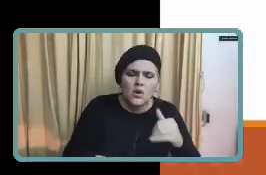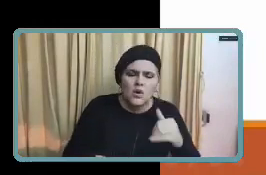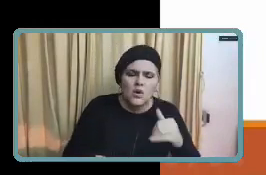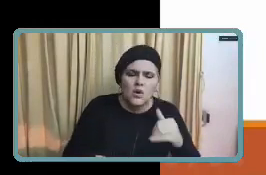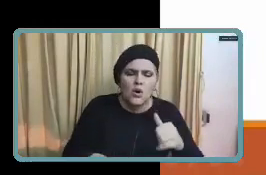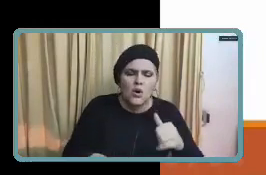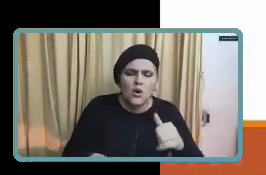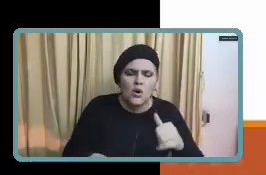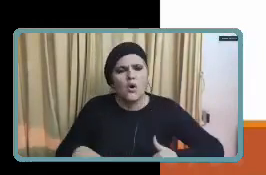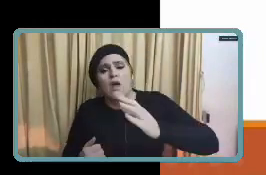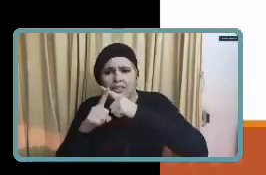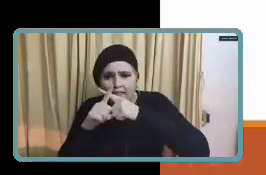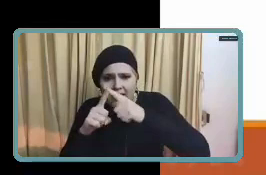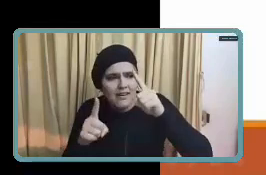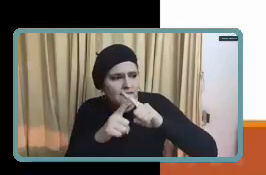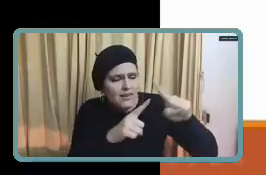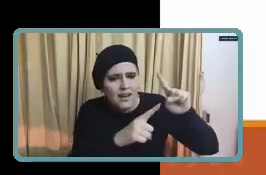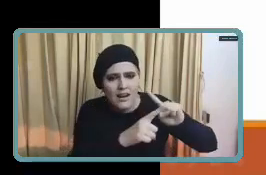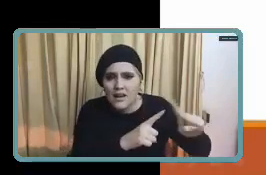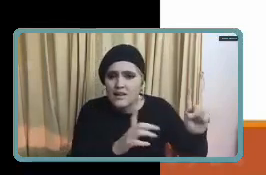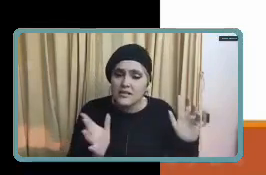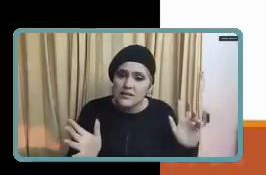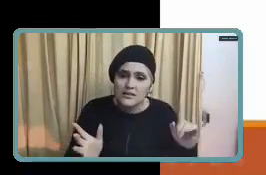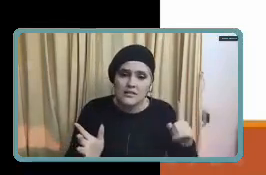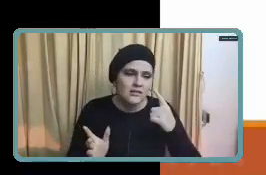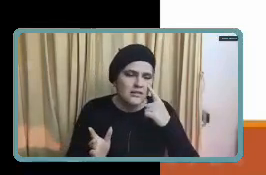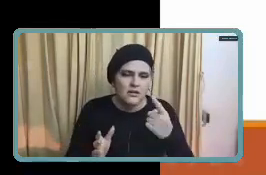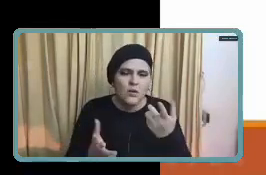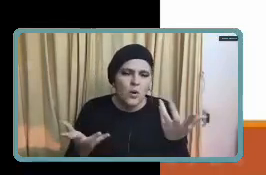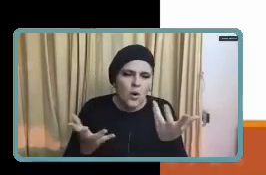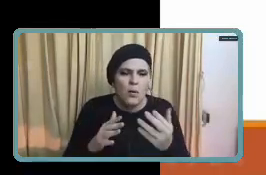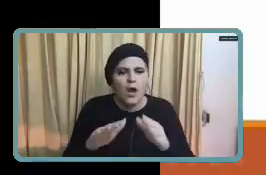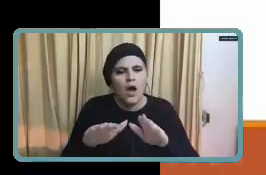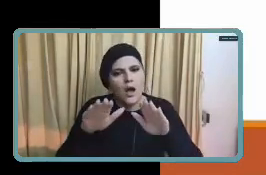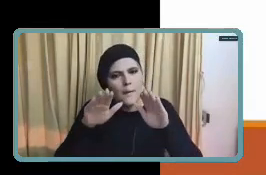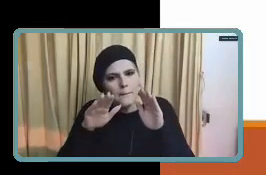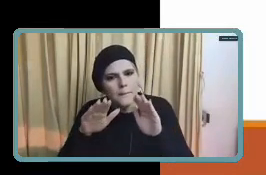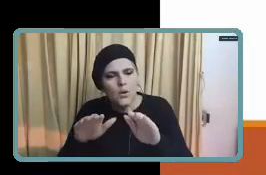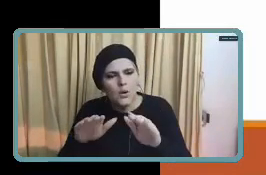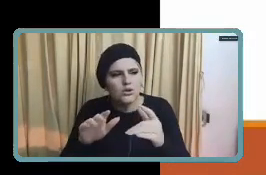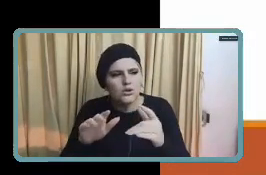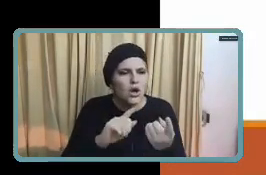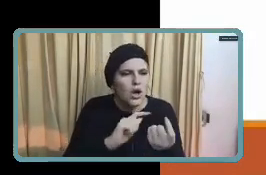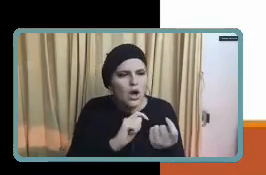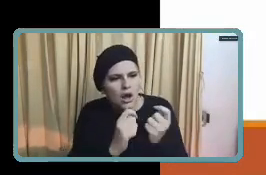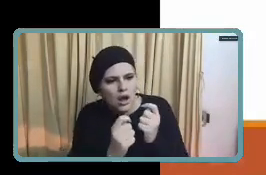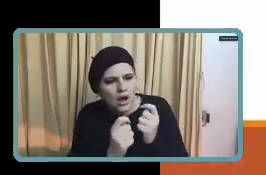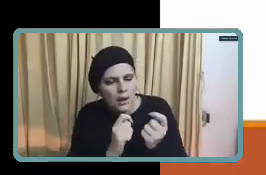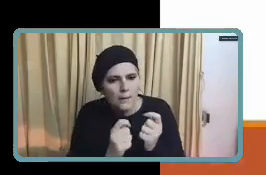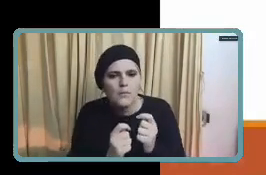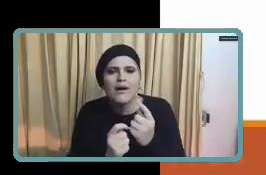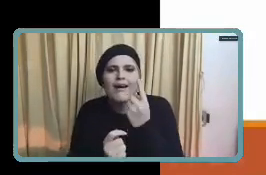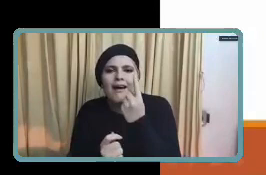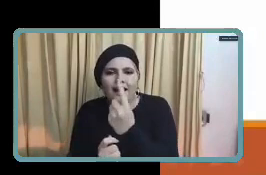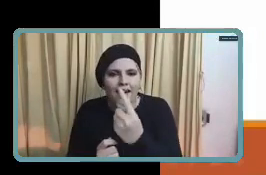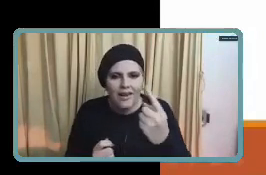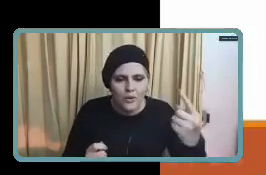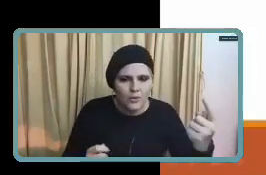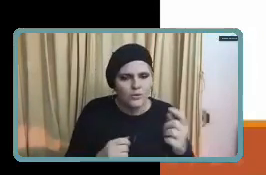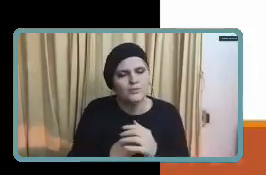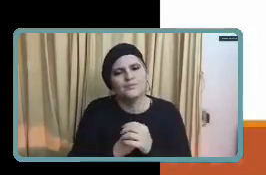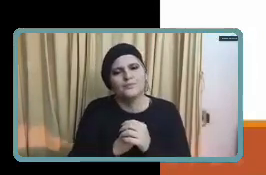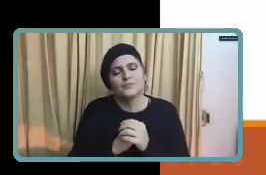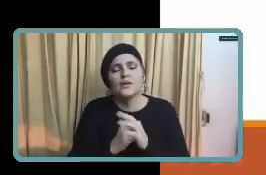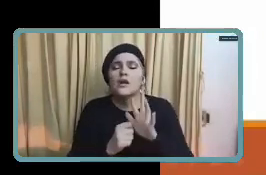que entonces ajustar los apoyos en forma muy individualizada. Y para recordar, cuando se hablaba